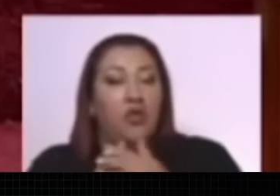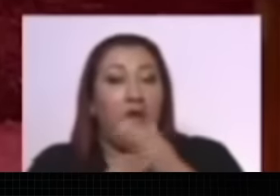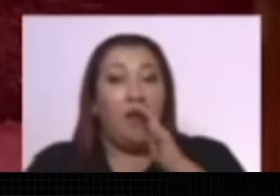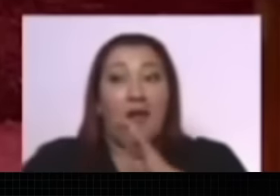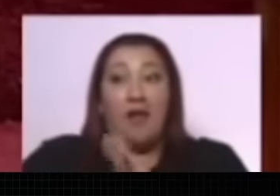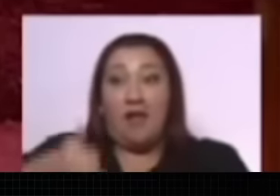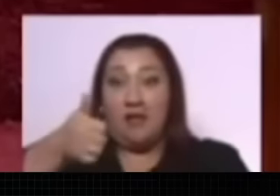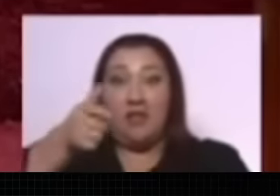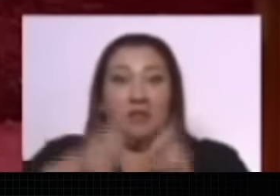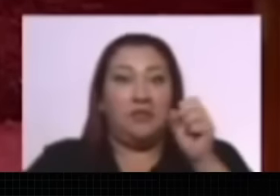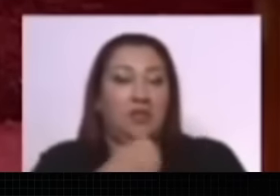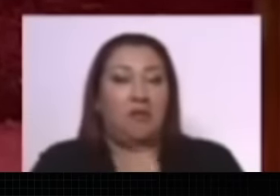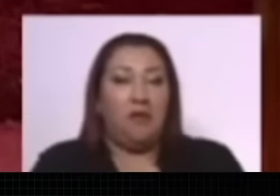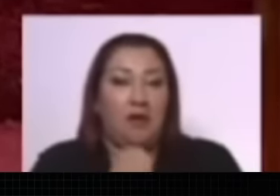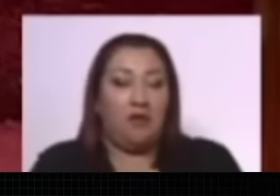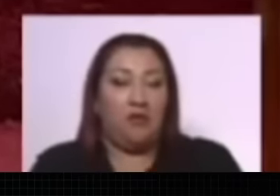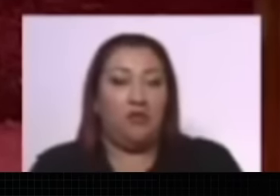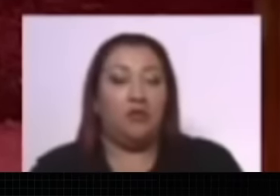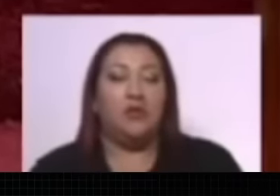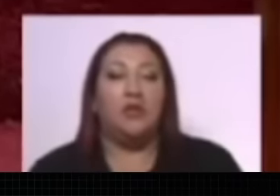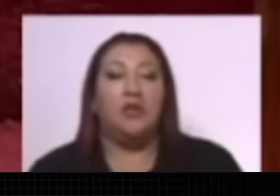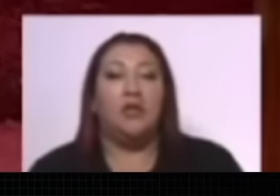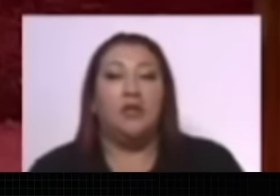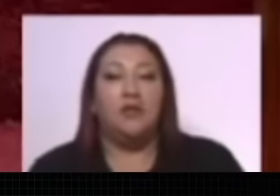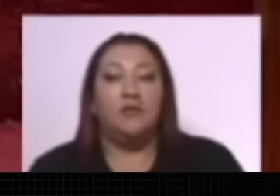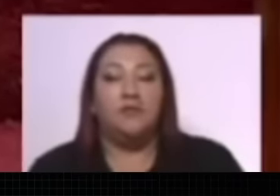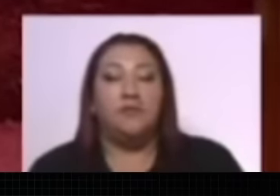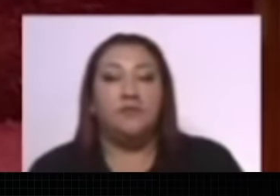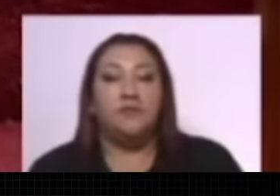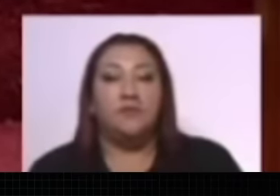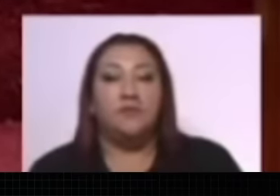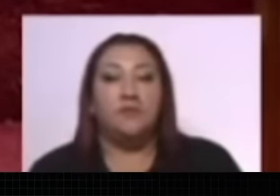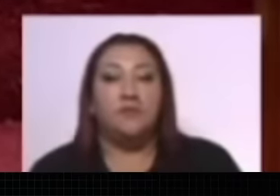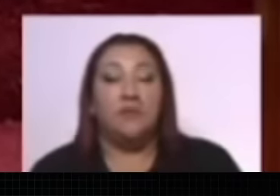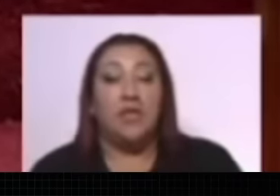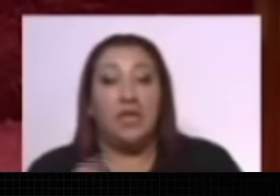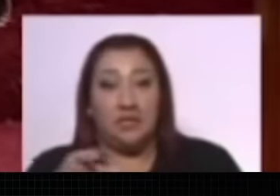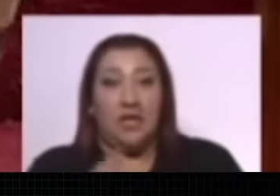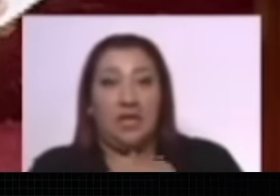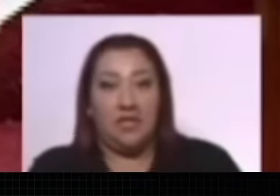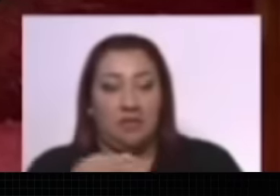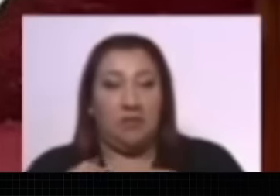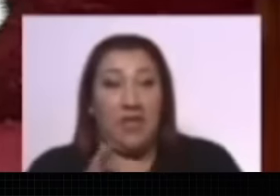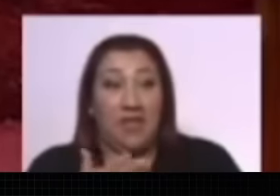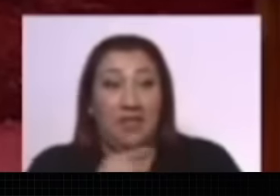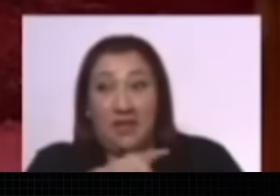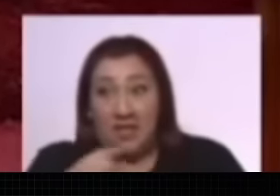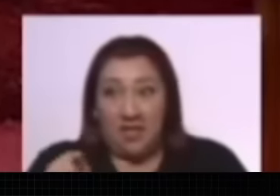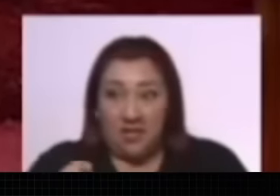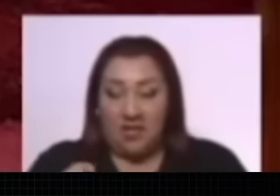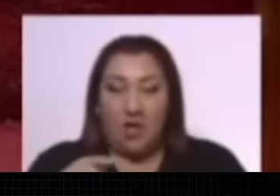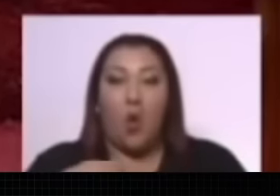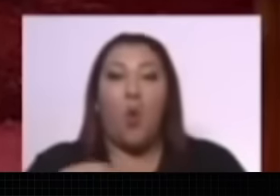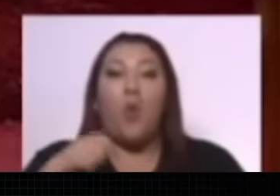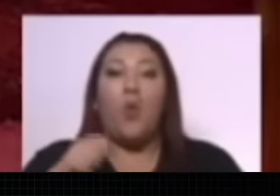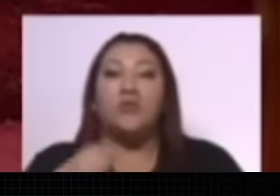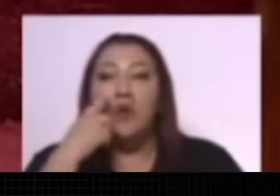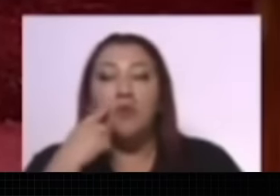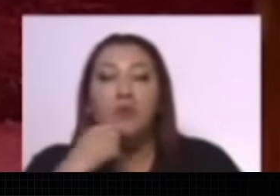altos funcionarios de la nación en ella señalados, entre ellos los jueces